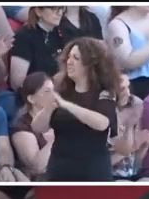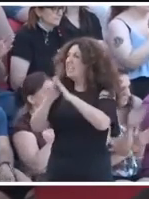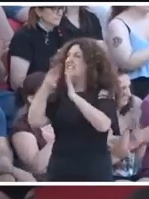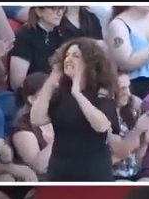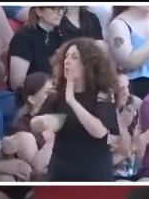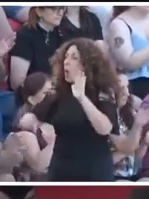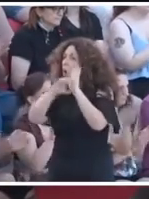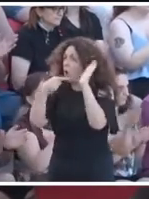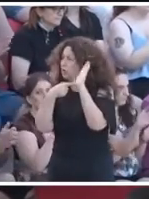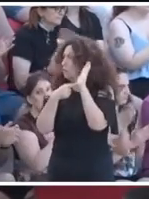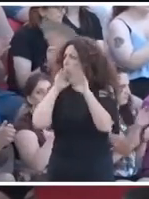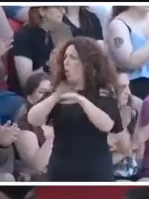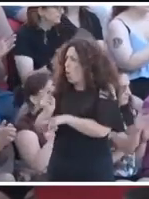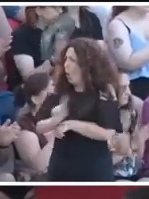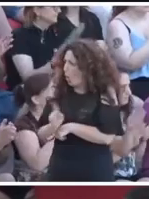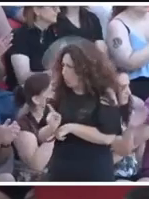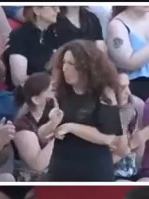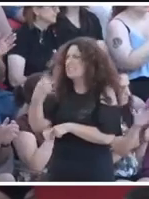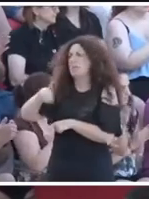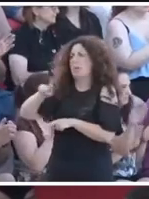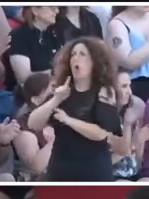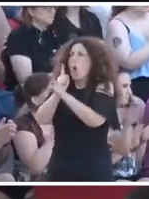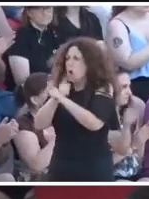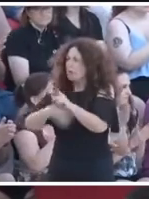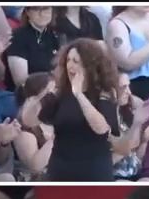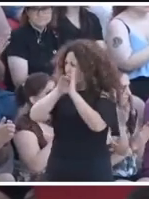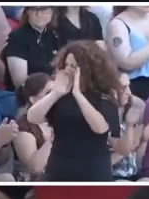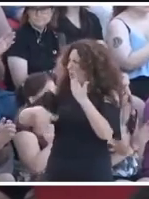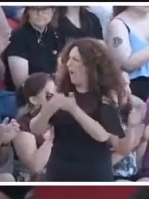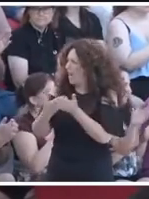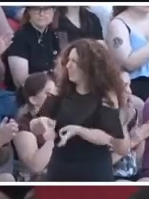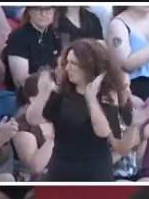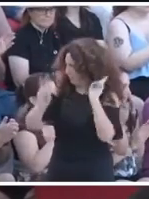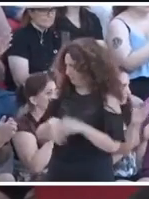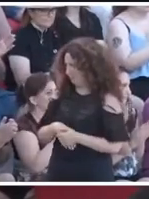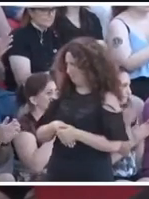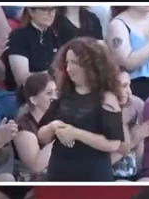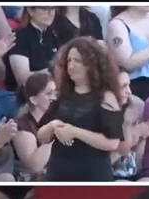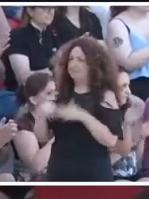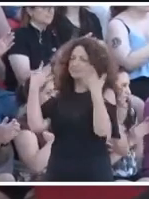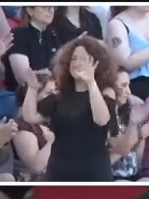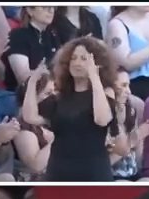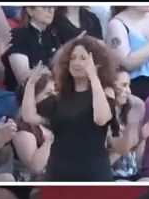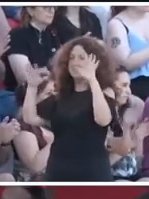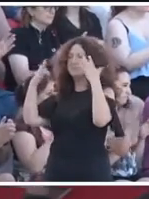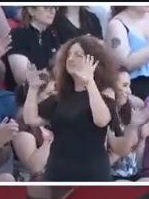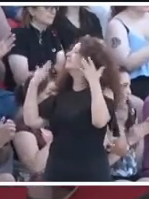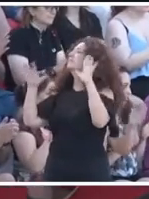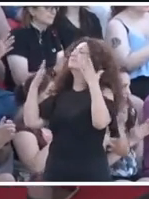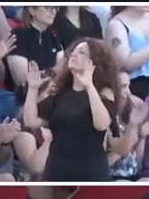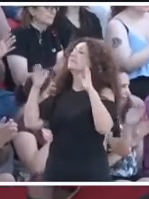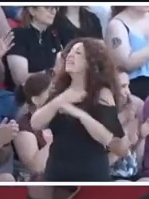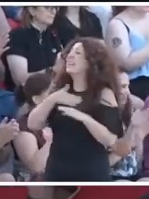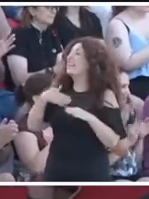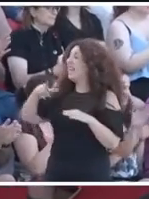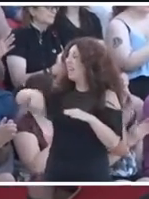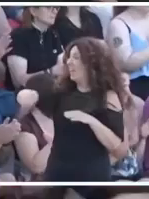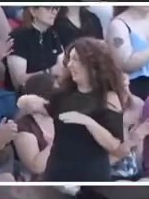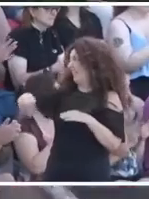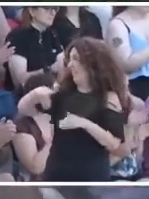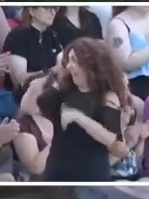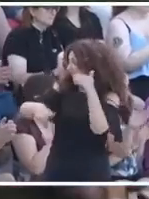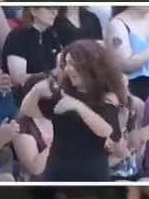la Constitución, en rebeldía contra la Constitución española. Y quieren que estas